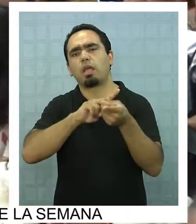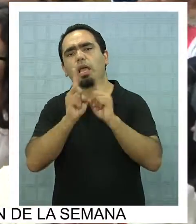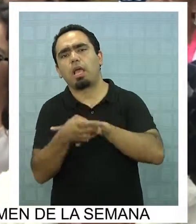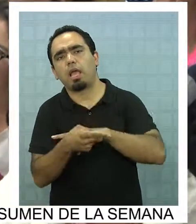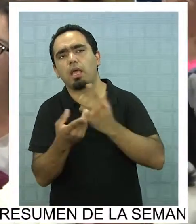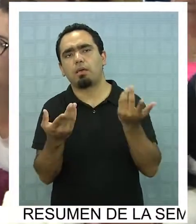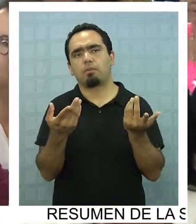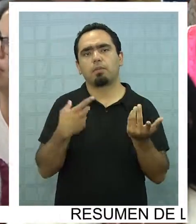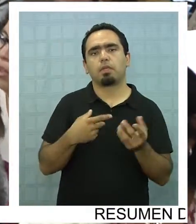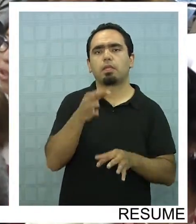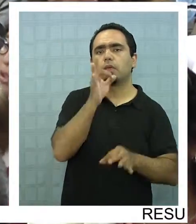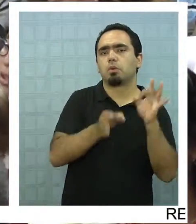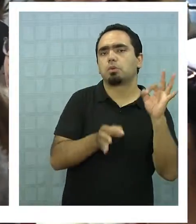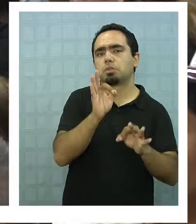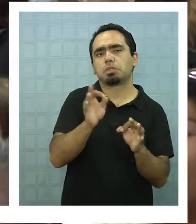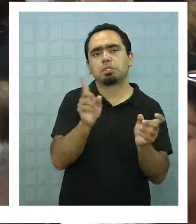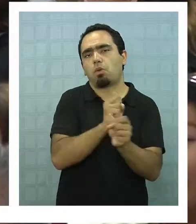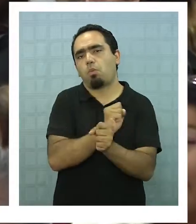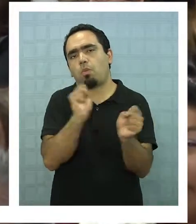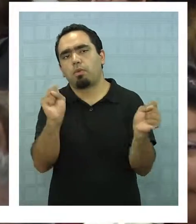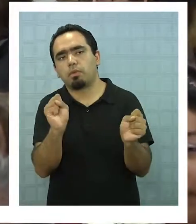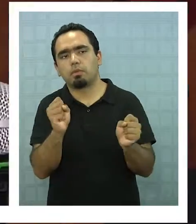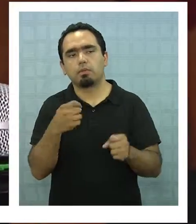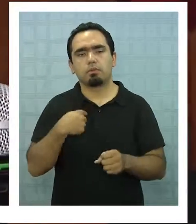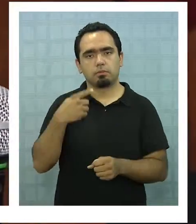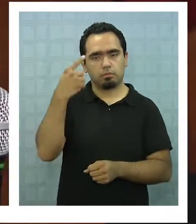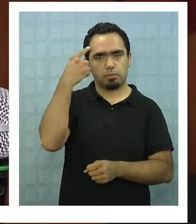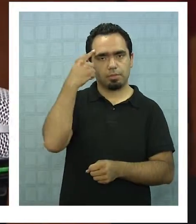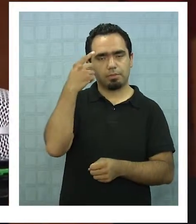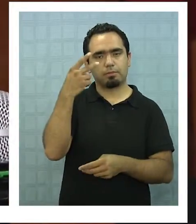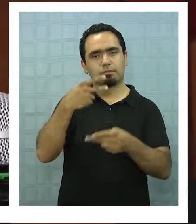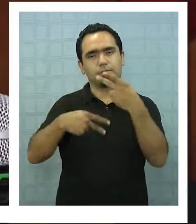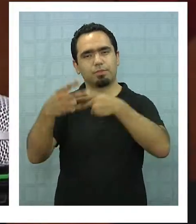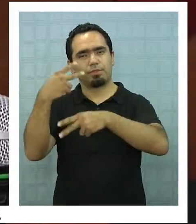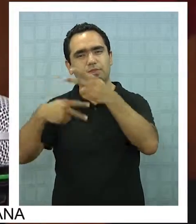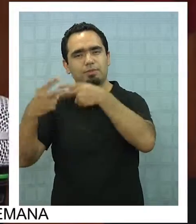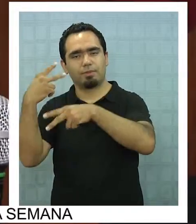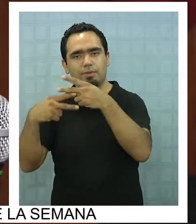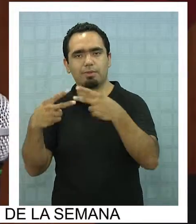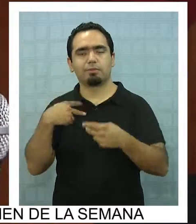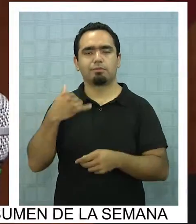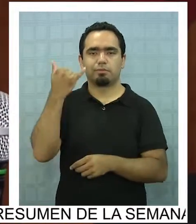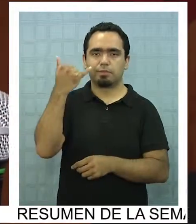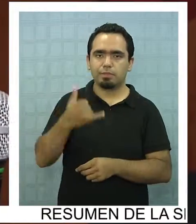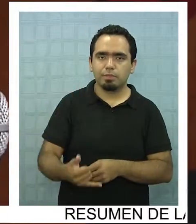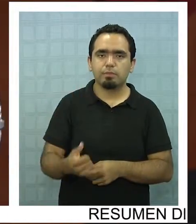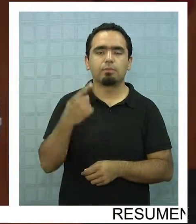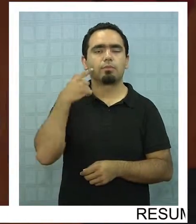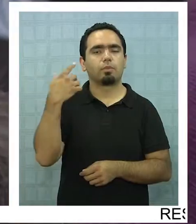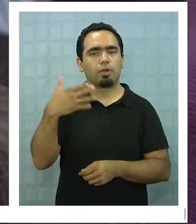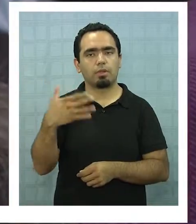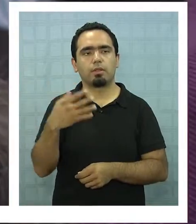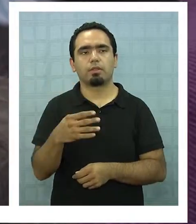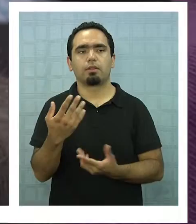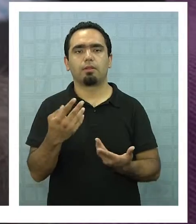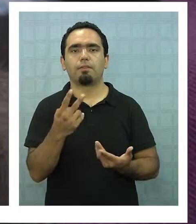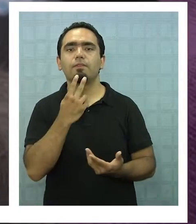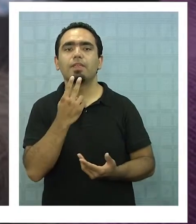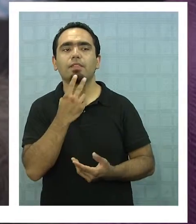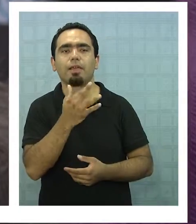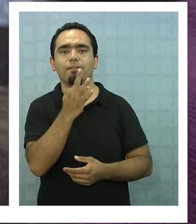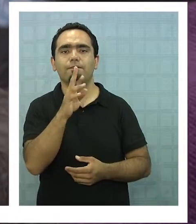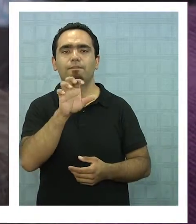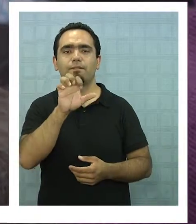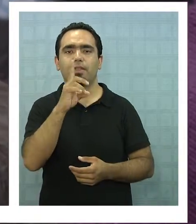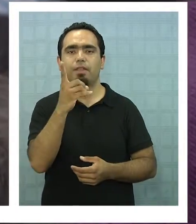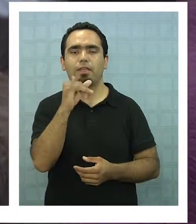de decirnos que la justicia no es muy posible y yo creo que cuando se rescata la memoria se está profundizando siempre y rescatando las ideas que tenía el Freddy. Lo conocí ya